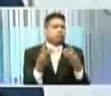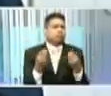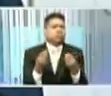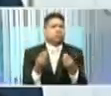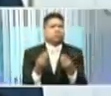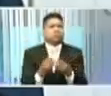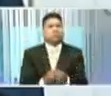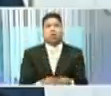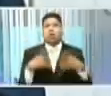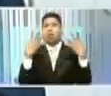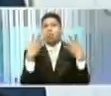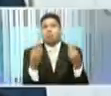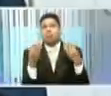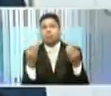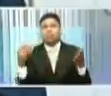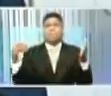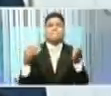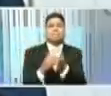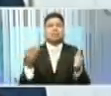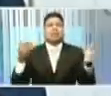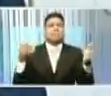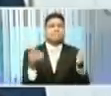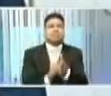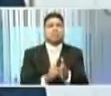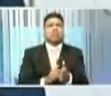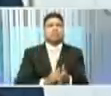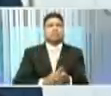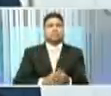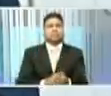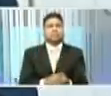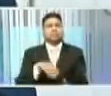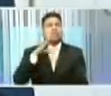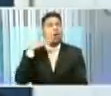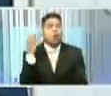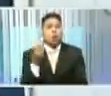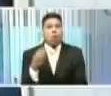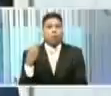de hombres y mujeres, de trabajadores, de jóvenes.